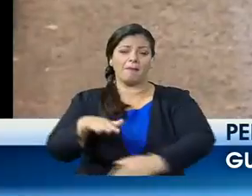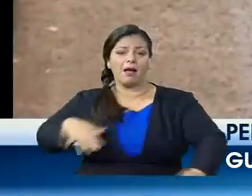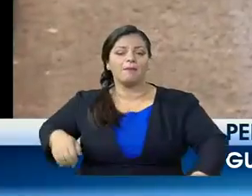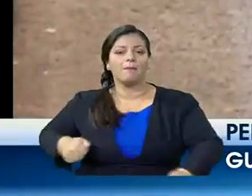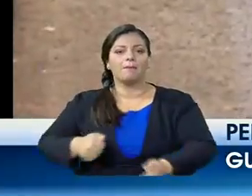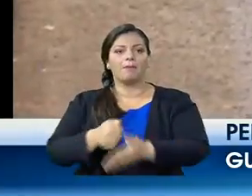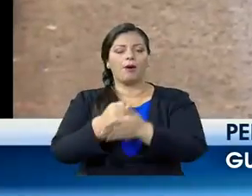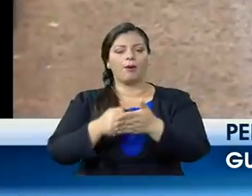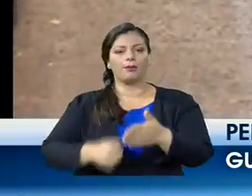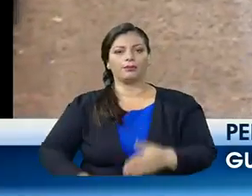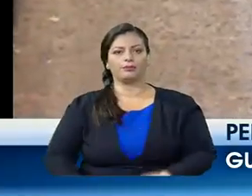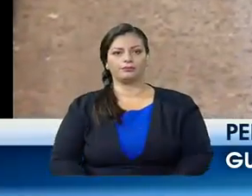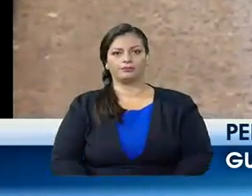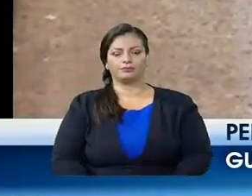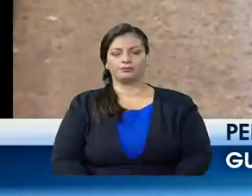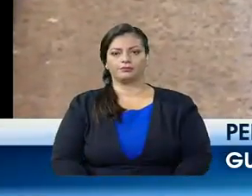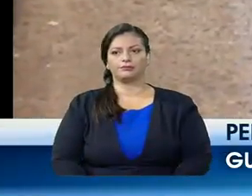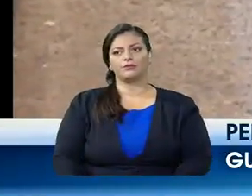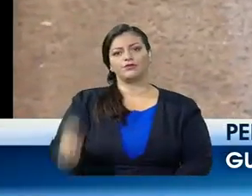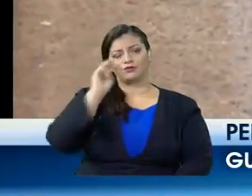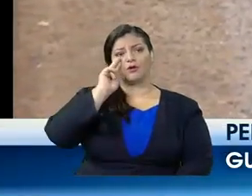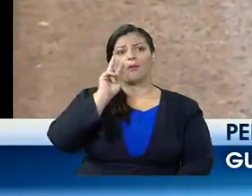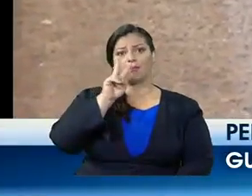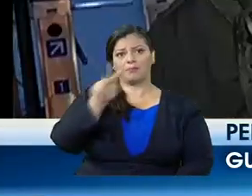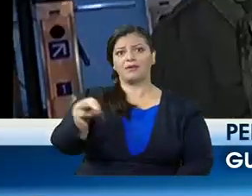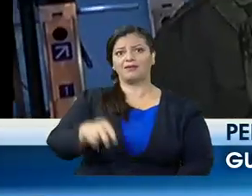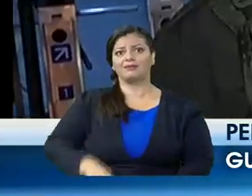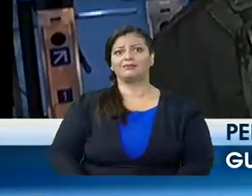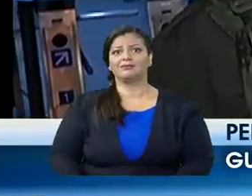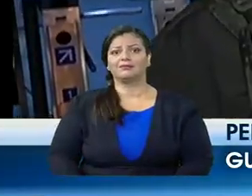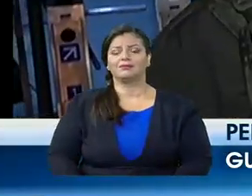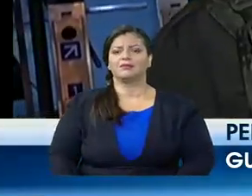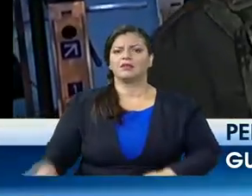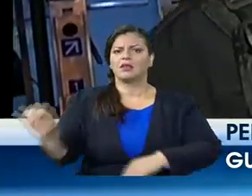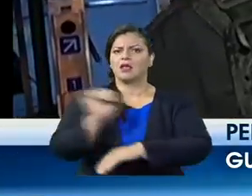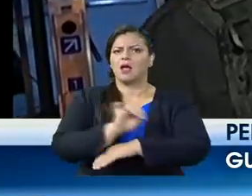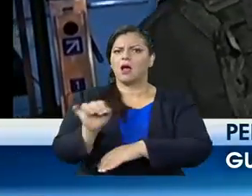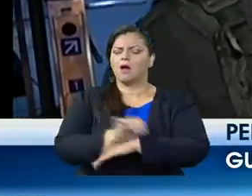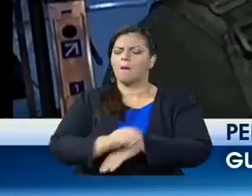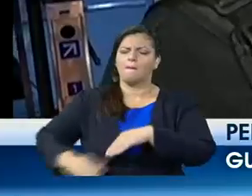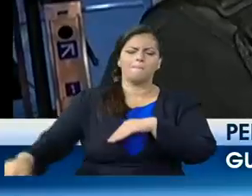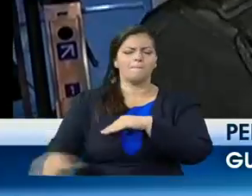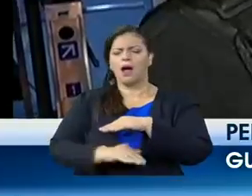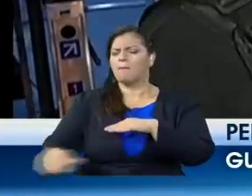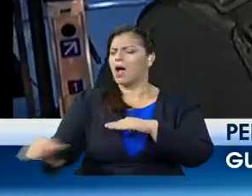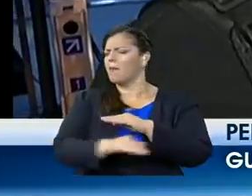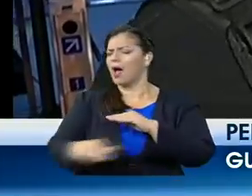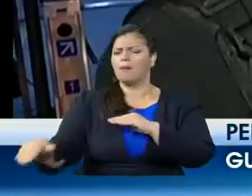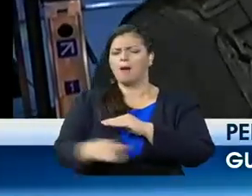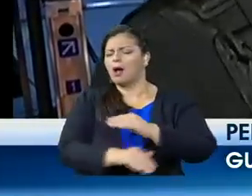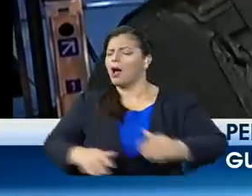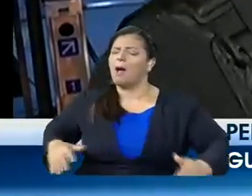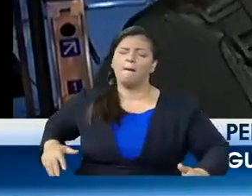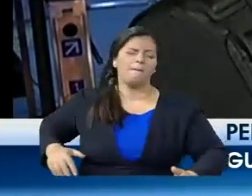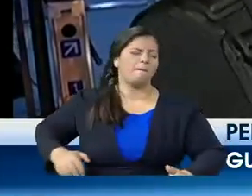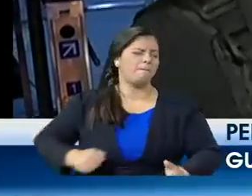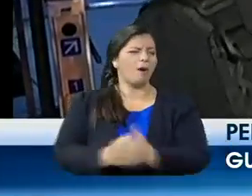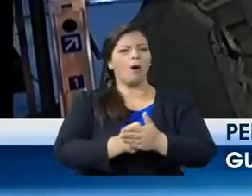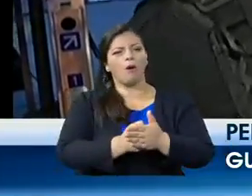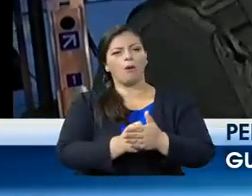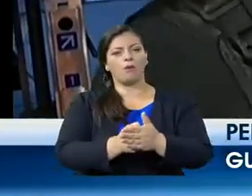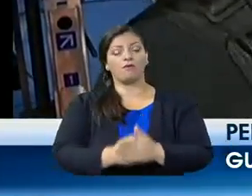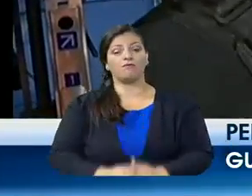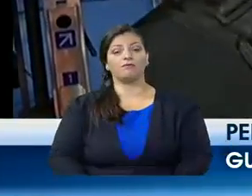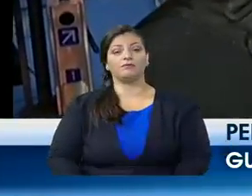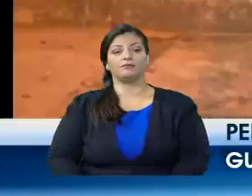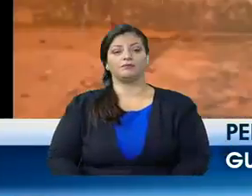volando, una altura de veras para venir a dar acá y dañó enseguida el pasamano ahí y fue a dar, con el